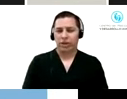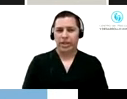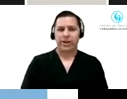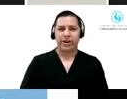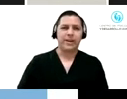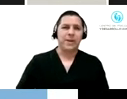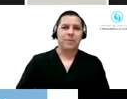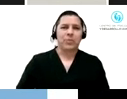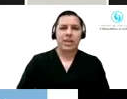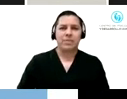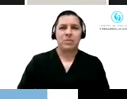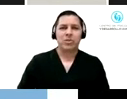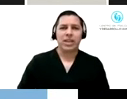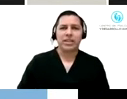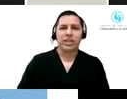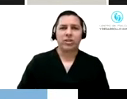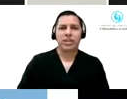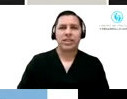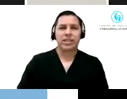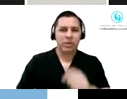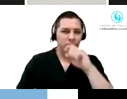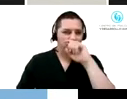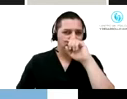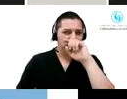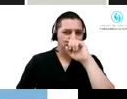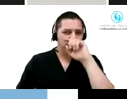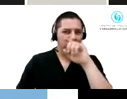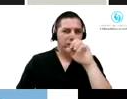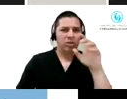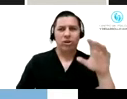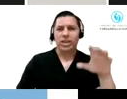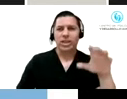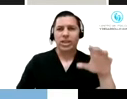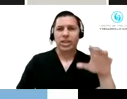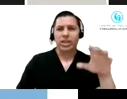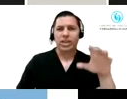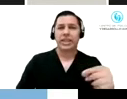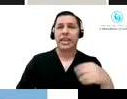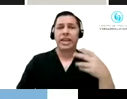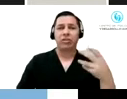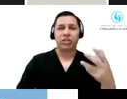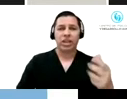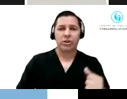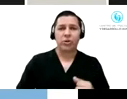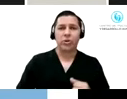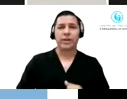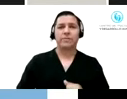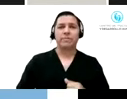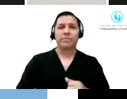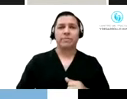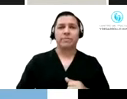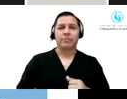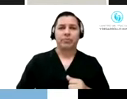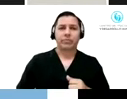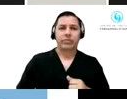se vaya, ¿verdad? Y le empezamos a decir todas estas expresiones, también Luis Diego nos dice, igualmente, se le chinea o se le